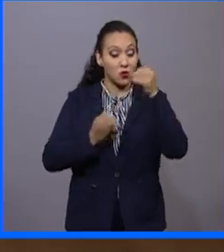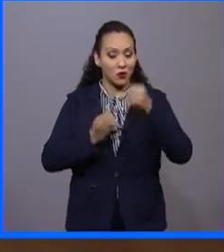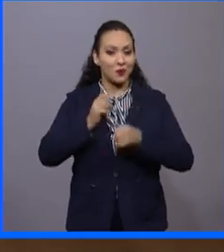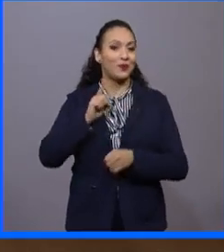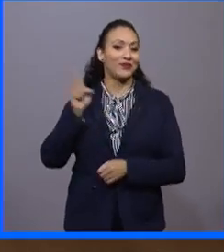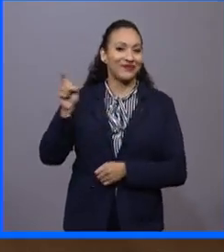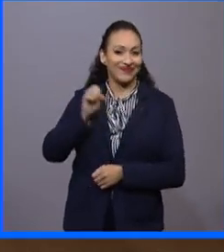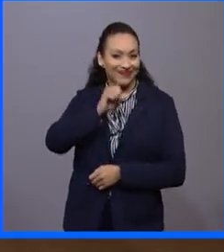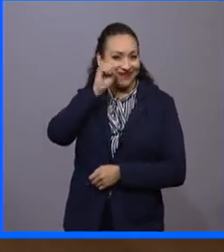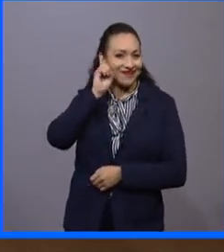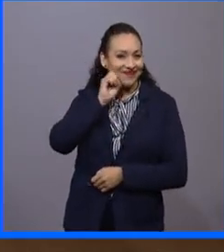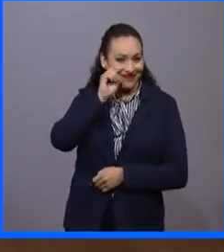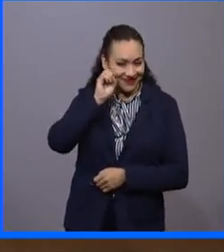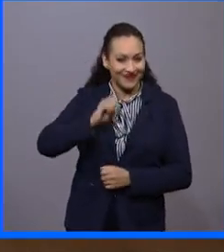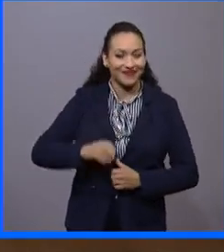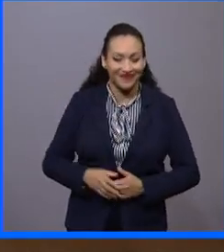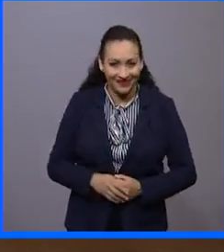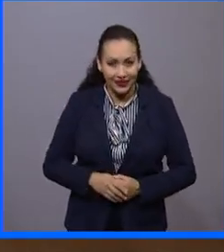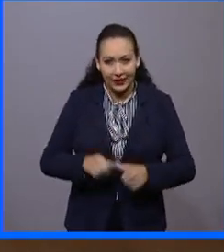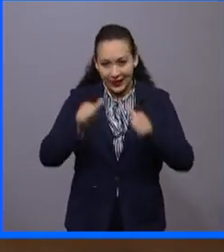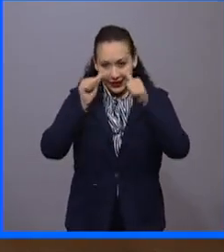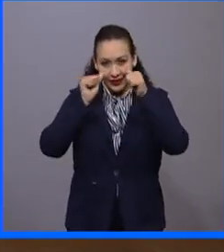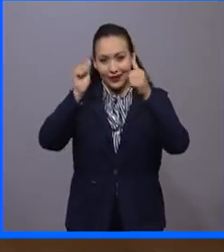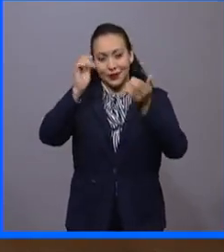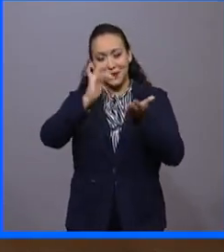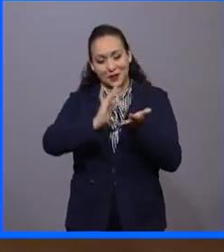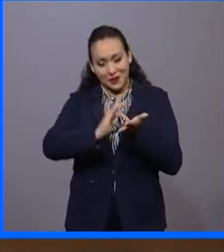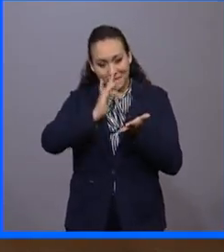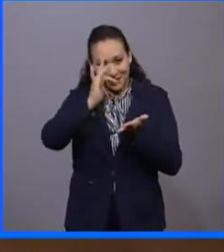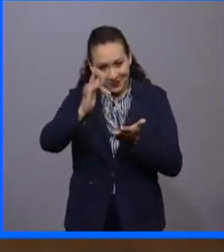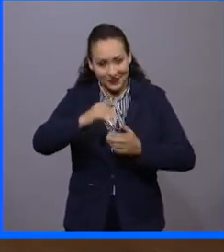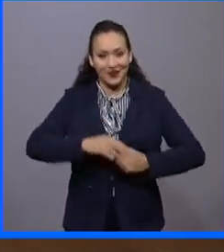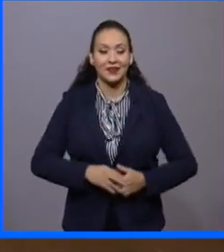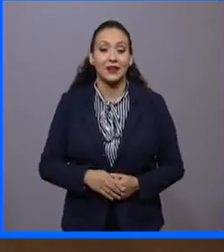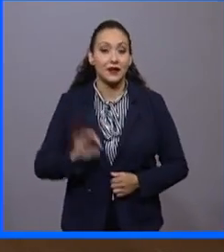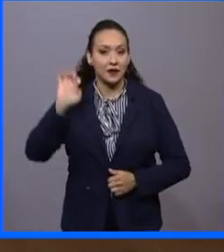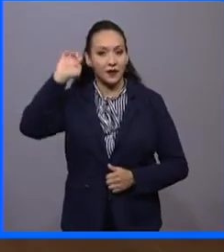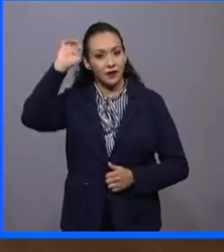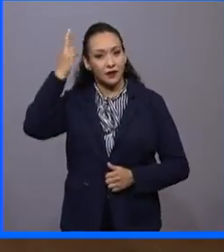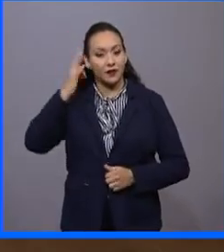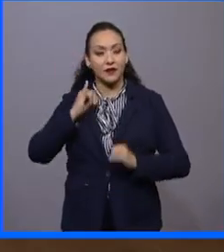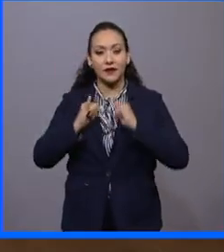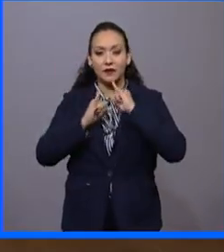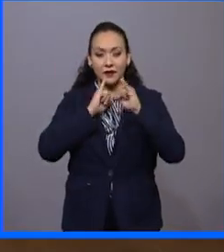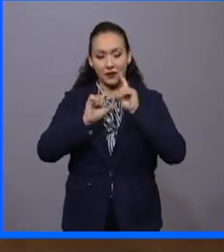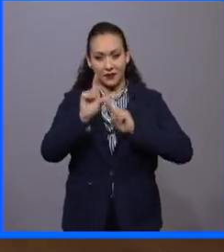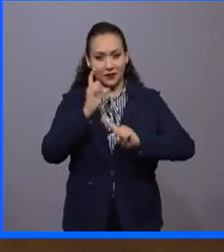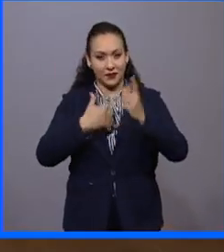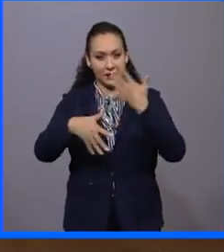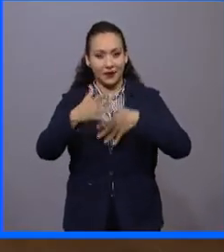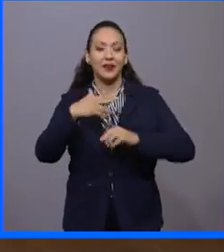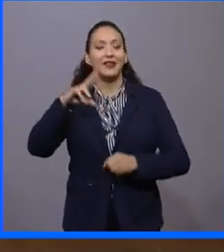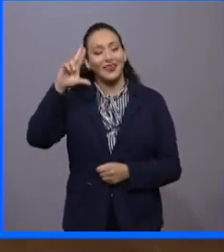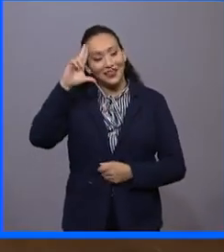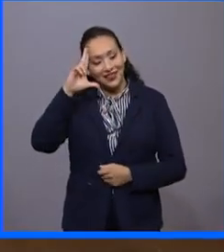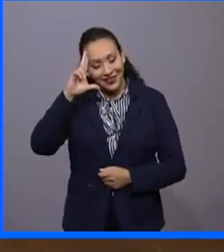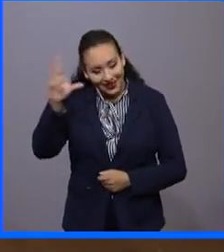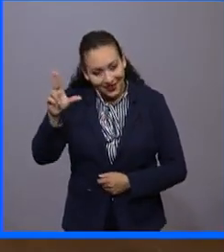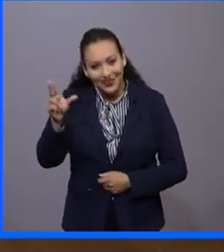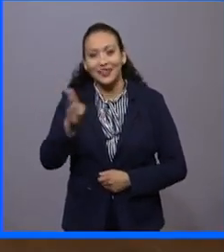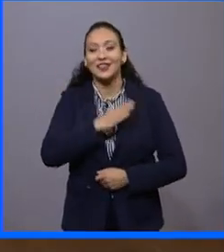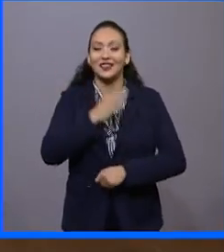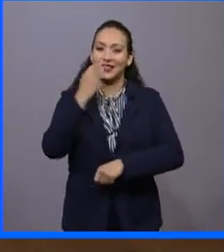Óscar González y a nombre de todo este equipo de trabajo le saludamos con mucho gusto. Eusiris Rostro en la interpretación en lengua de